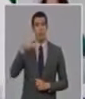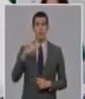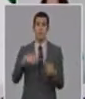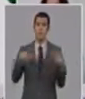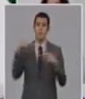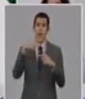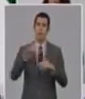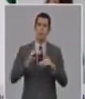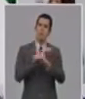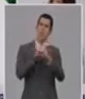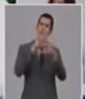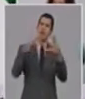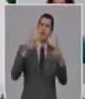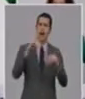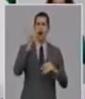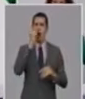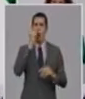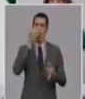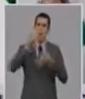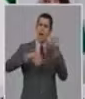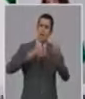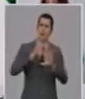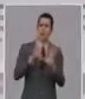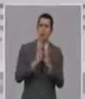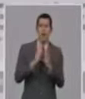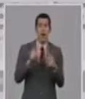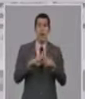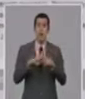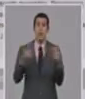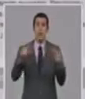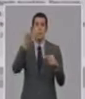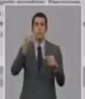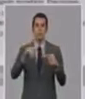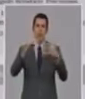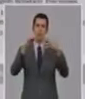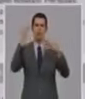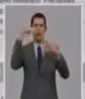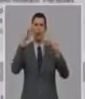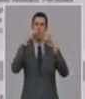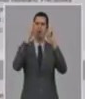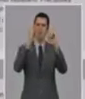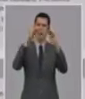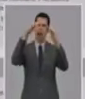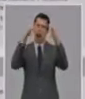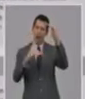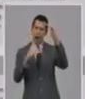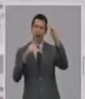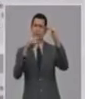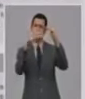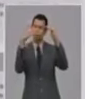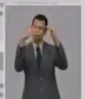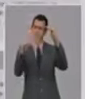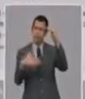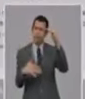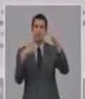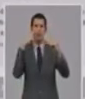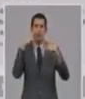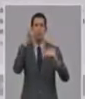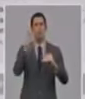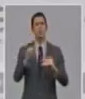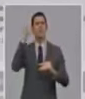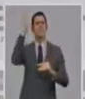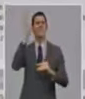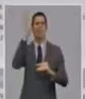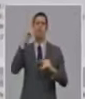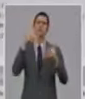Durán cada día acapara el número mayor de comentarios. Los trabajos sobre la transmisión de la COVID-19 a nivel nacional estuvieron